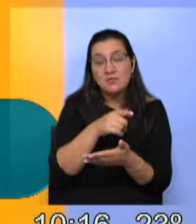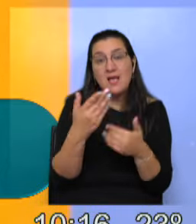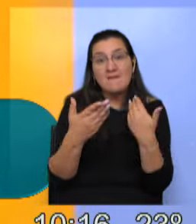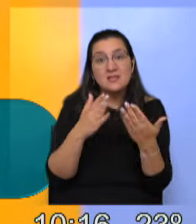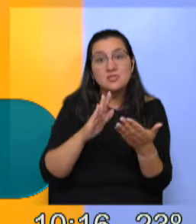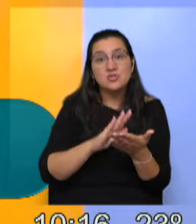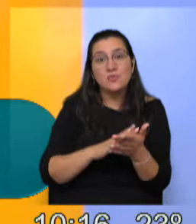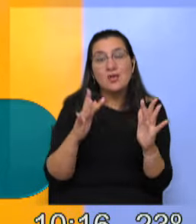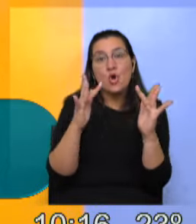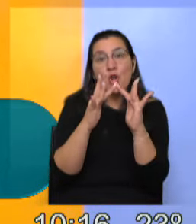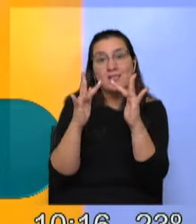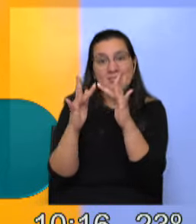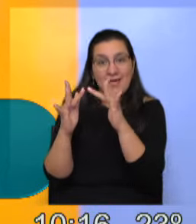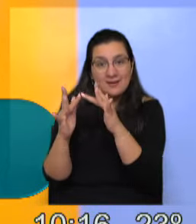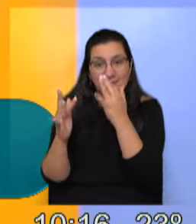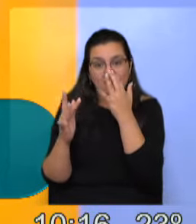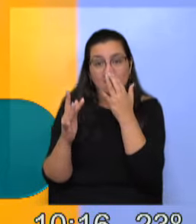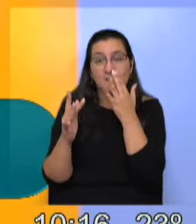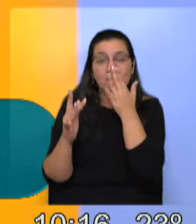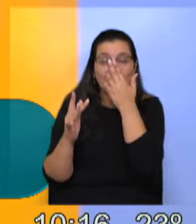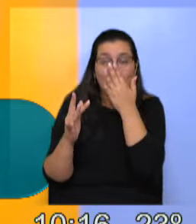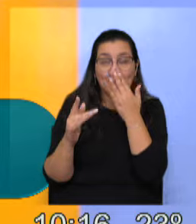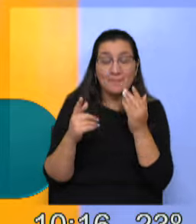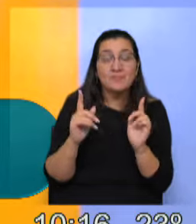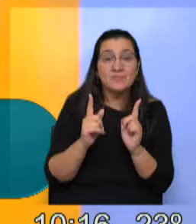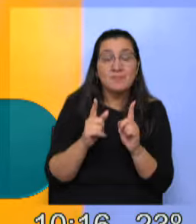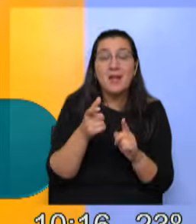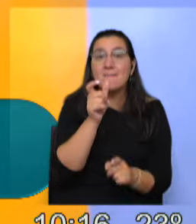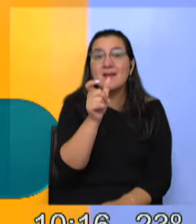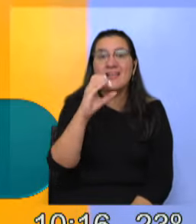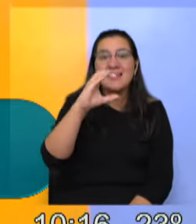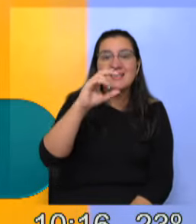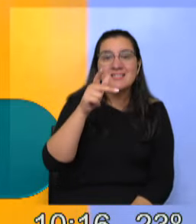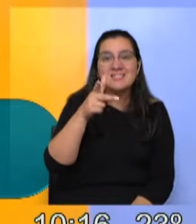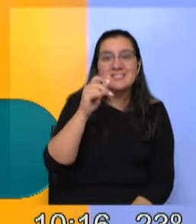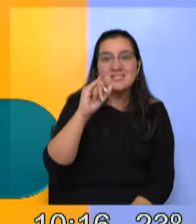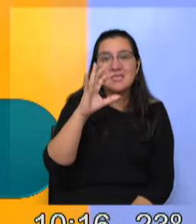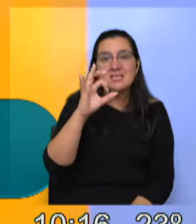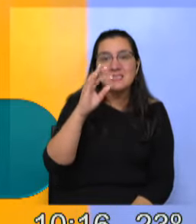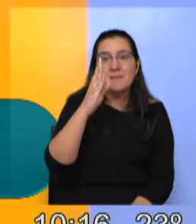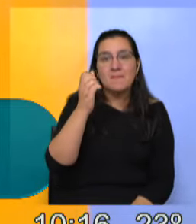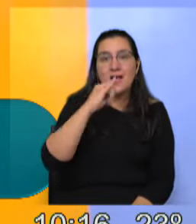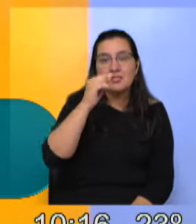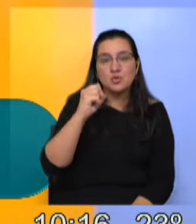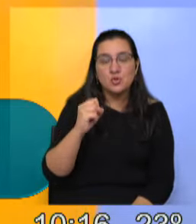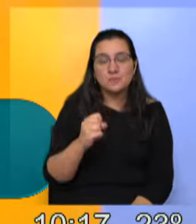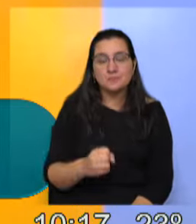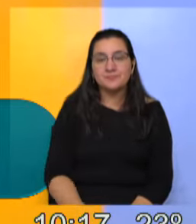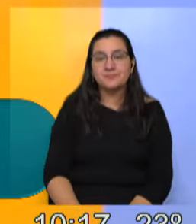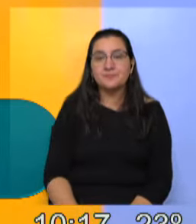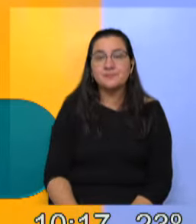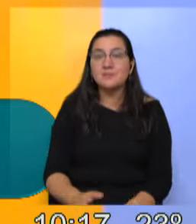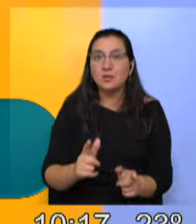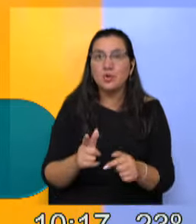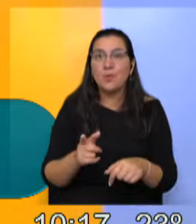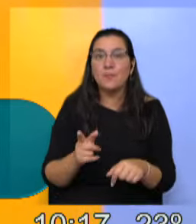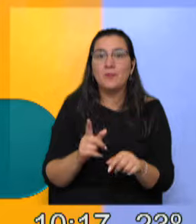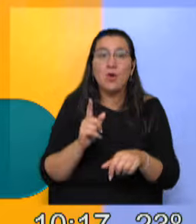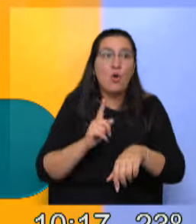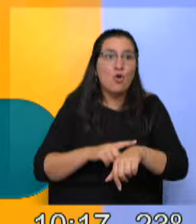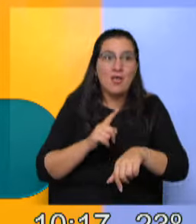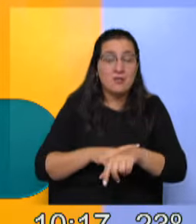verbo conectar. Uh-huh. Y usás también la palabra chispazo. Eso es que a veces no sos una de ponerse horarios ni nada, sino que eso sucede. Así que